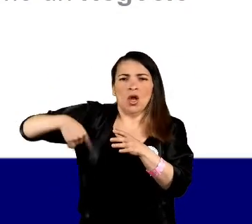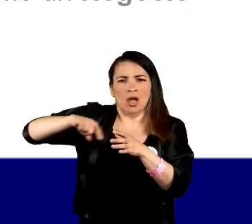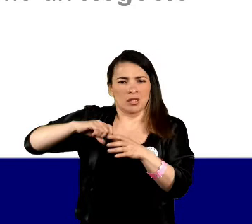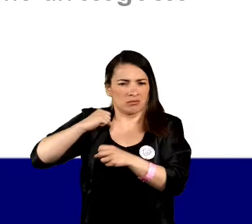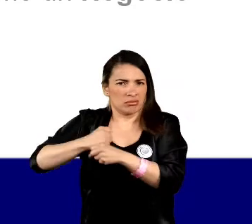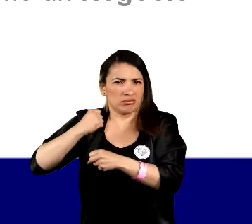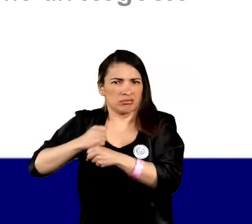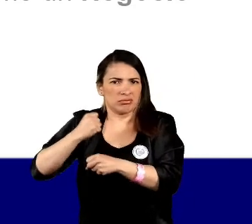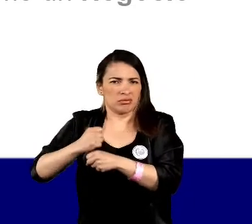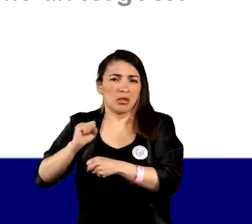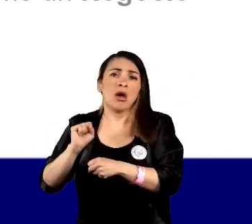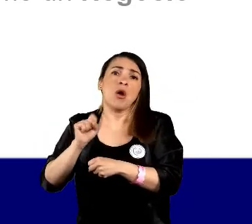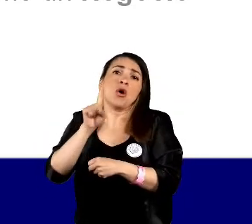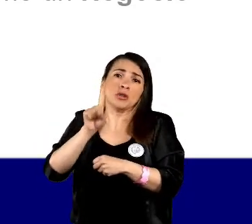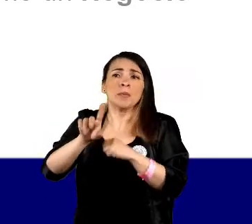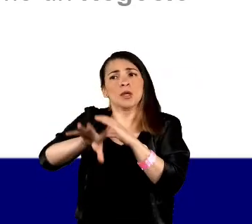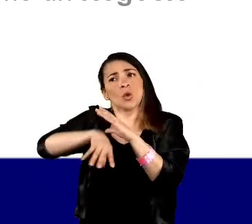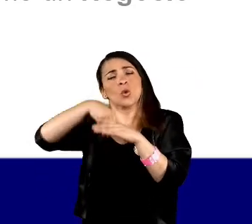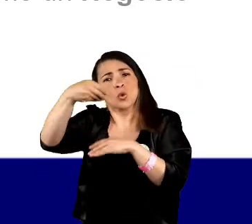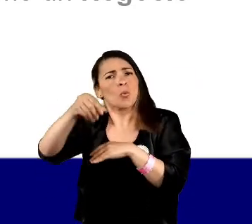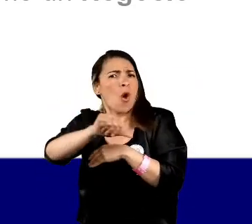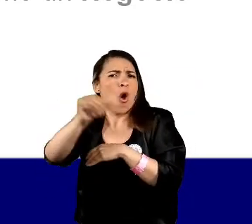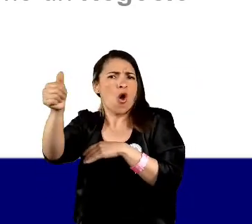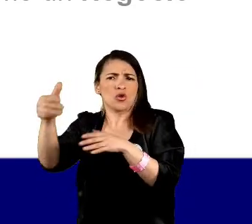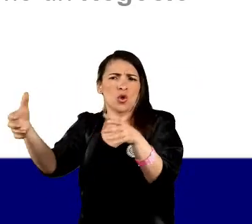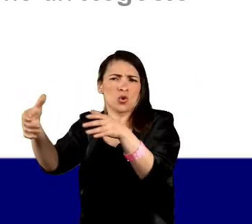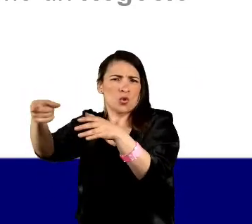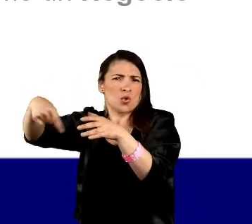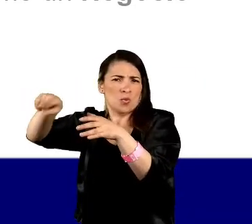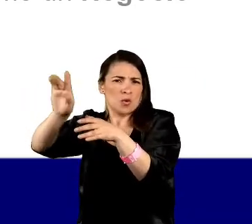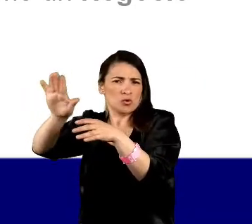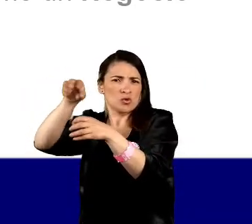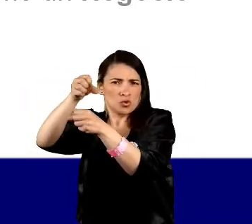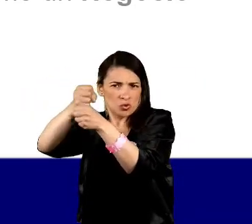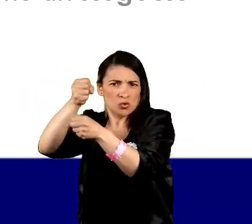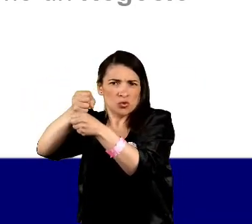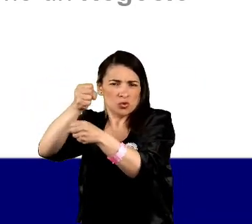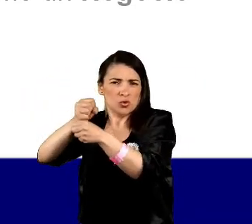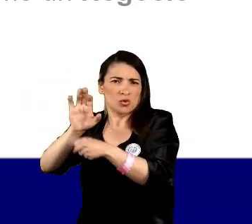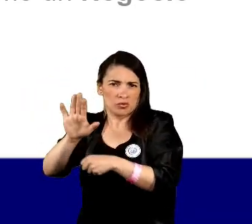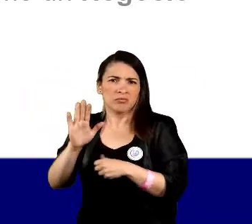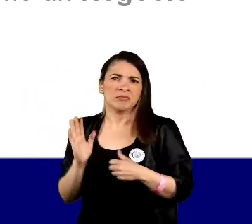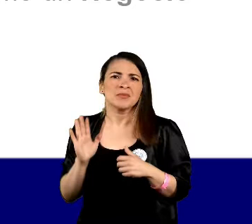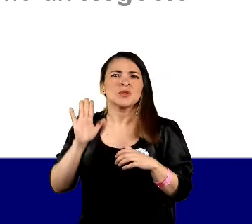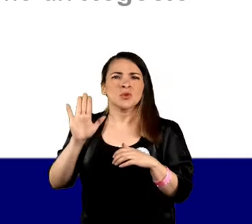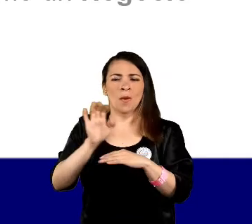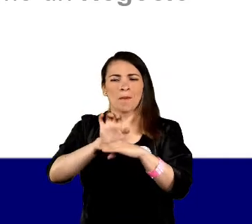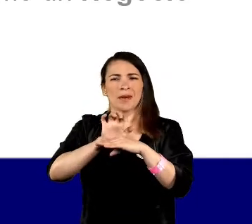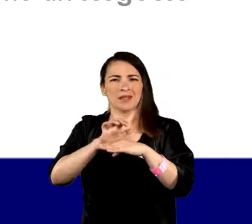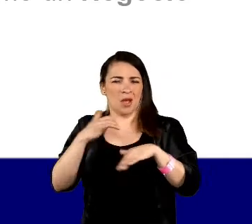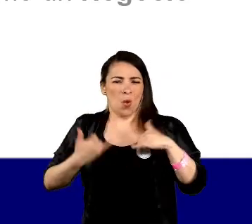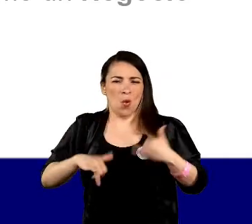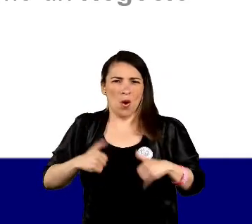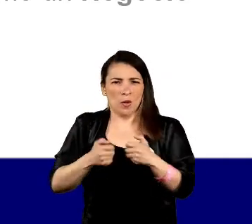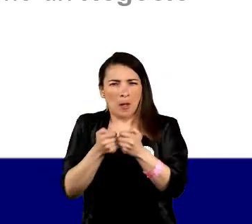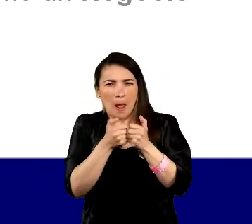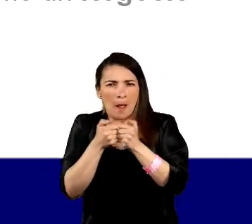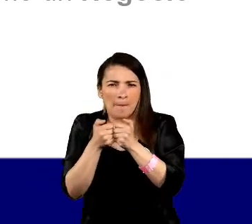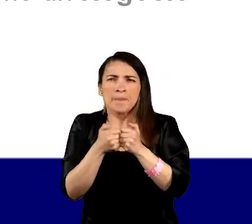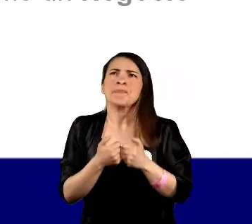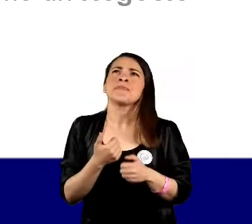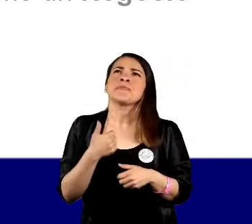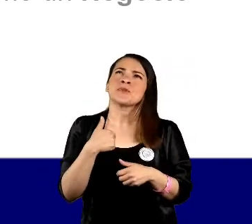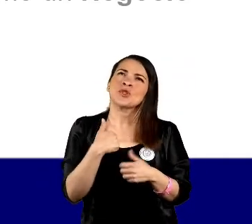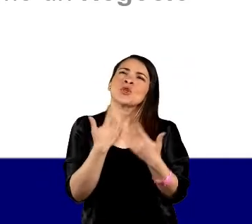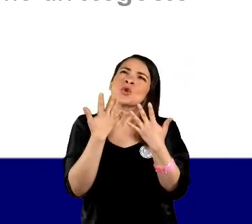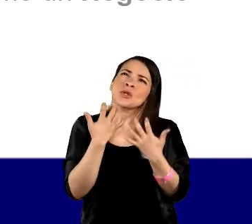los equipos externos por eso el rol le produce es muy importante en las empresas videojuegos si quiero hacer un videojuego